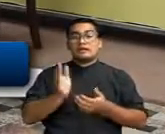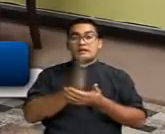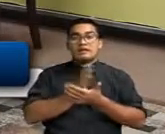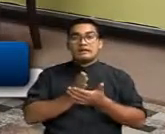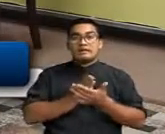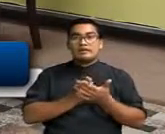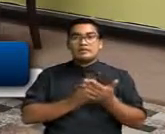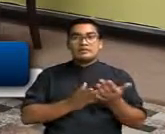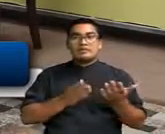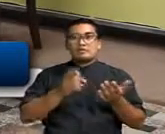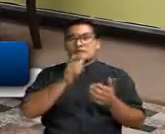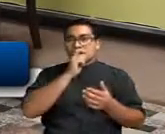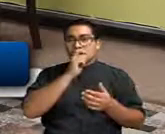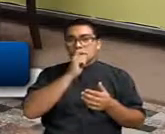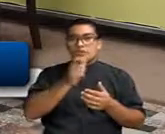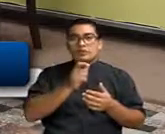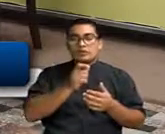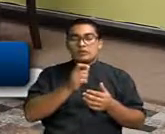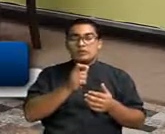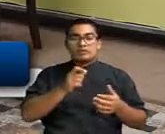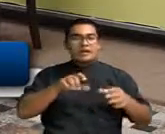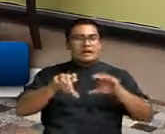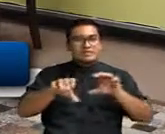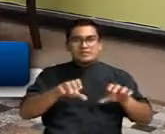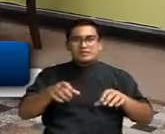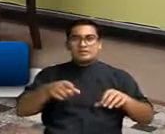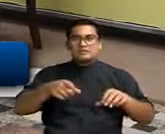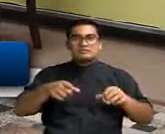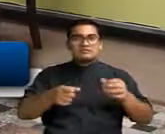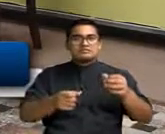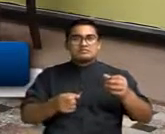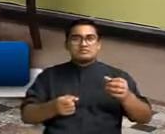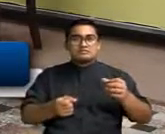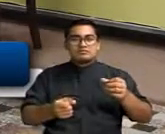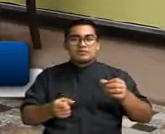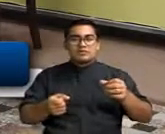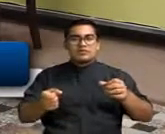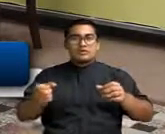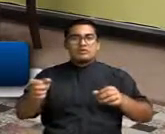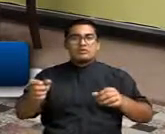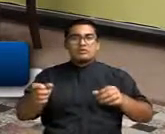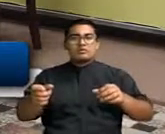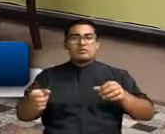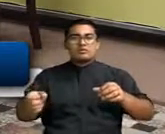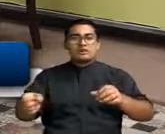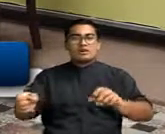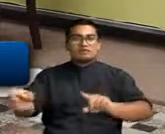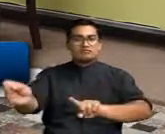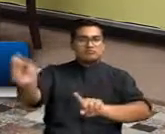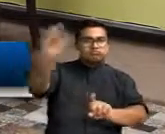en actividades de riesgosas, como manejar automóviles a exceso de velocidad